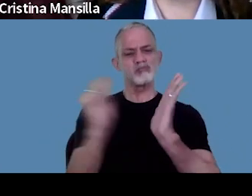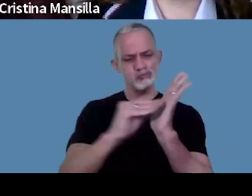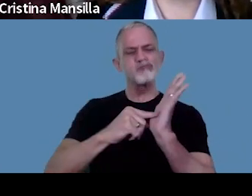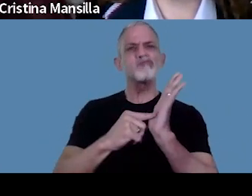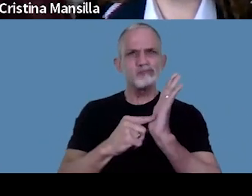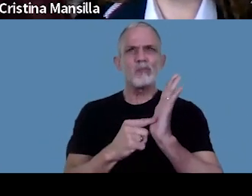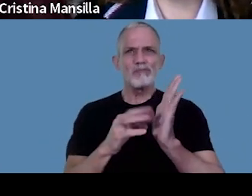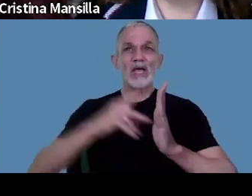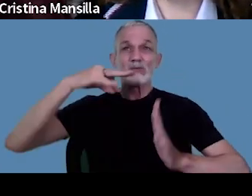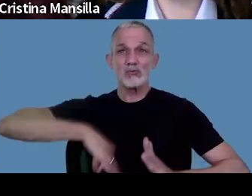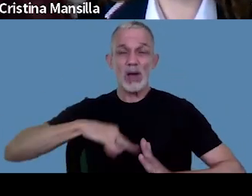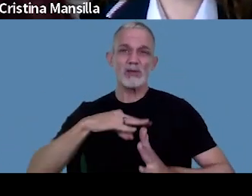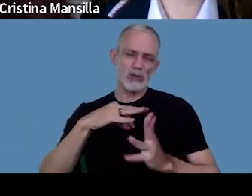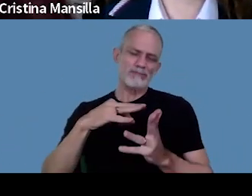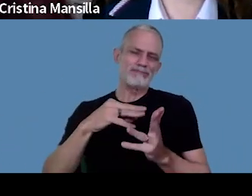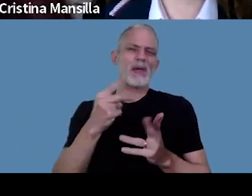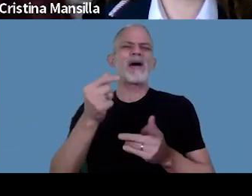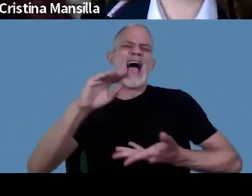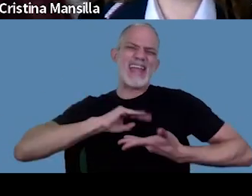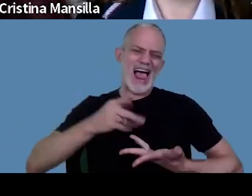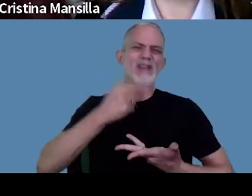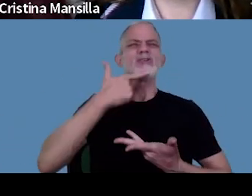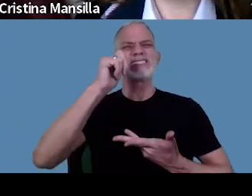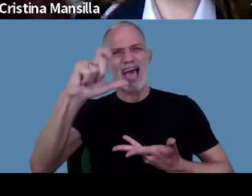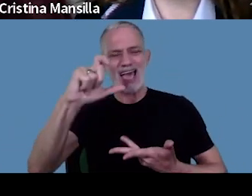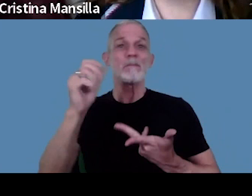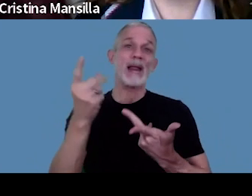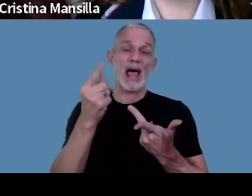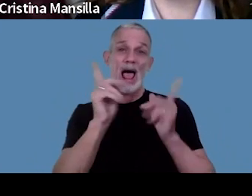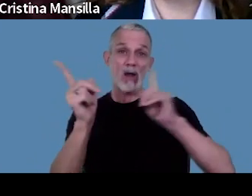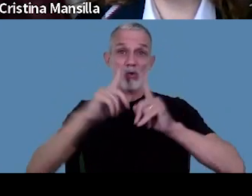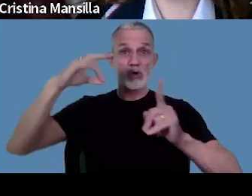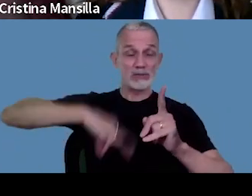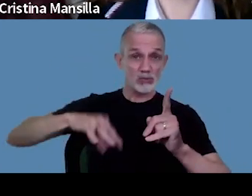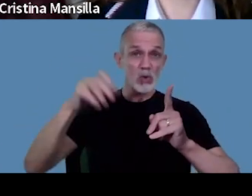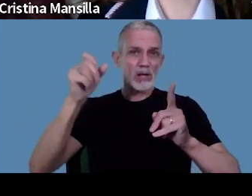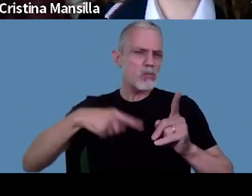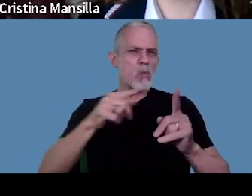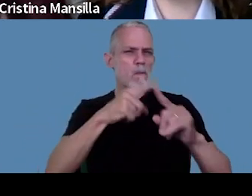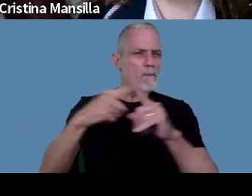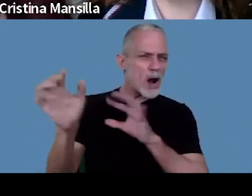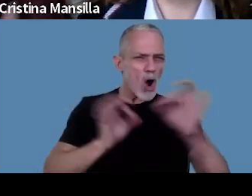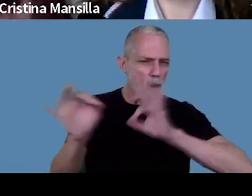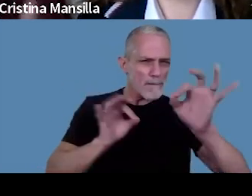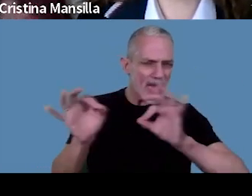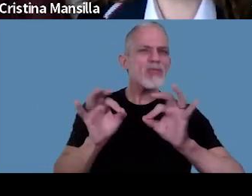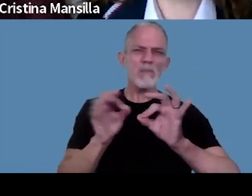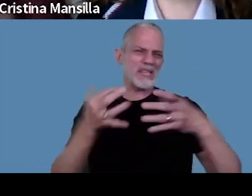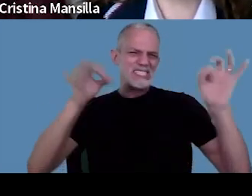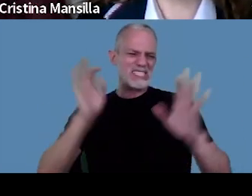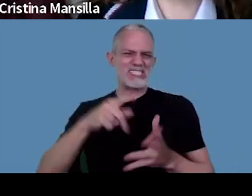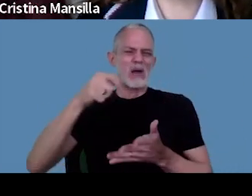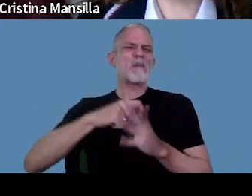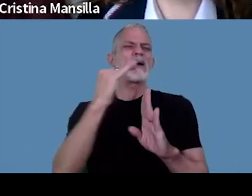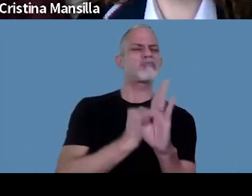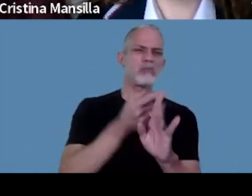el sueldo anual complementario para determinados ingresos brutos promedios iba a estar exento. Cuando se